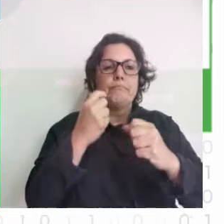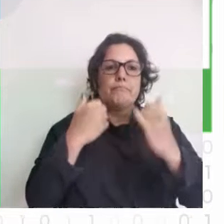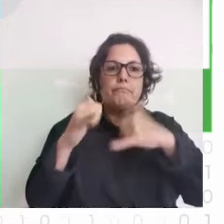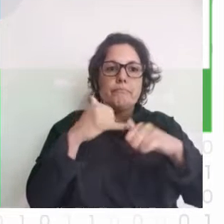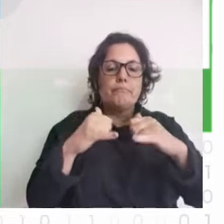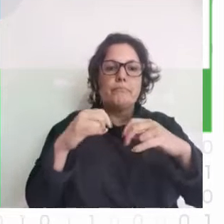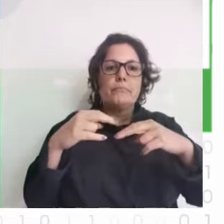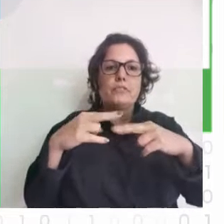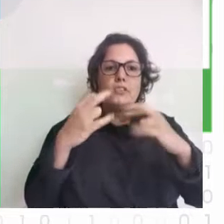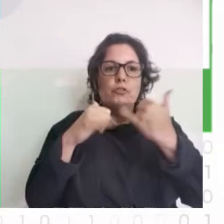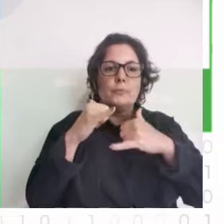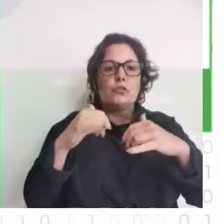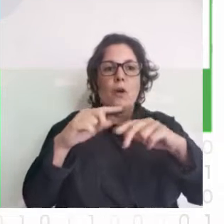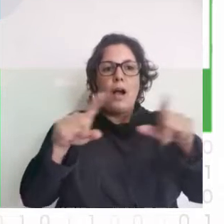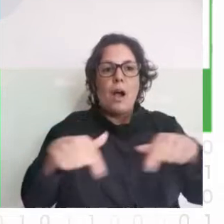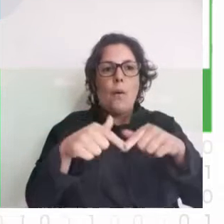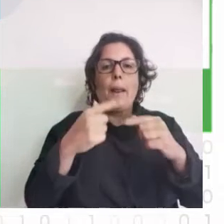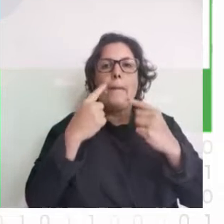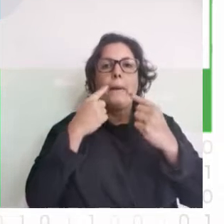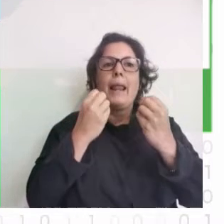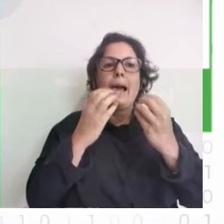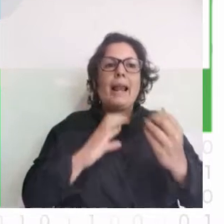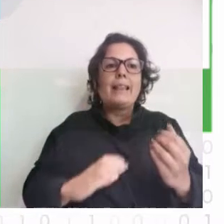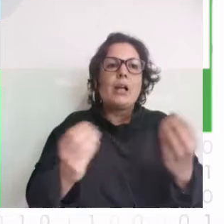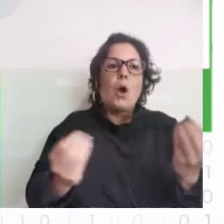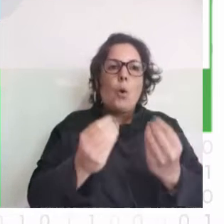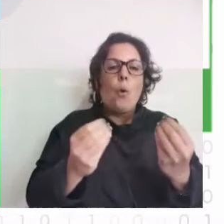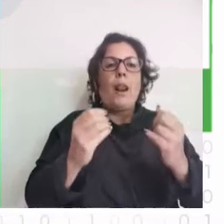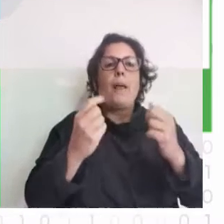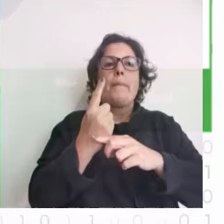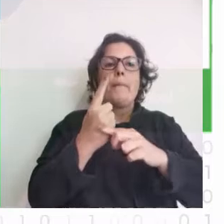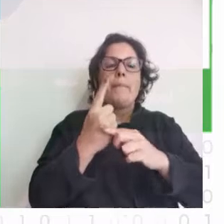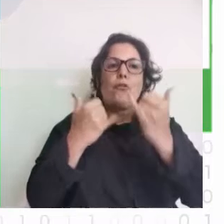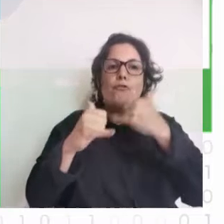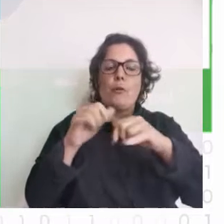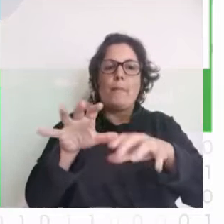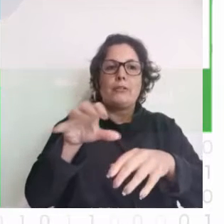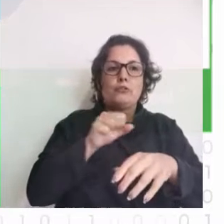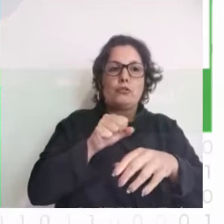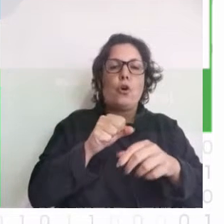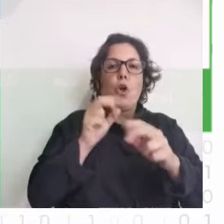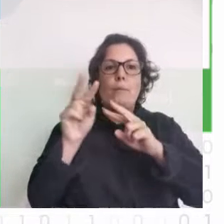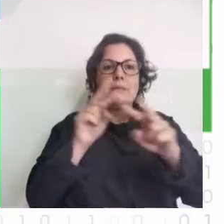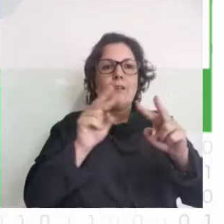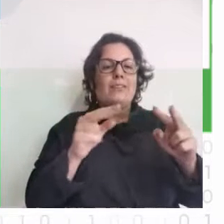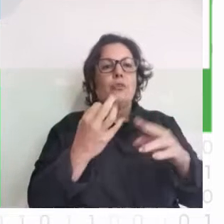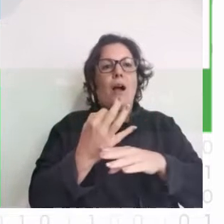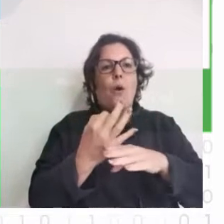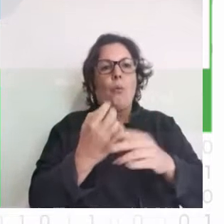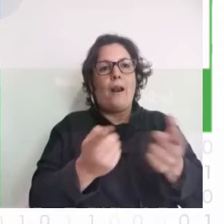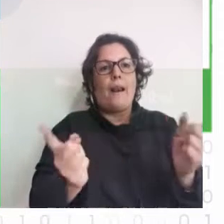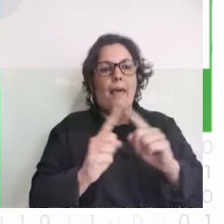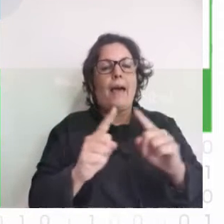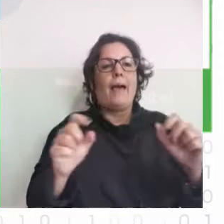y contribuir a la caracterización de las mismas. Para ello tomamos una fuente de información que es la pauta de observación de aula que realizan, digamos,